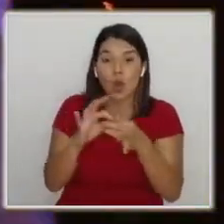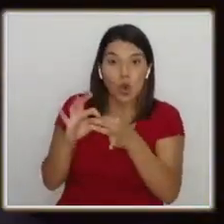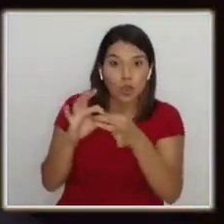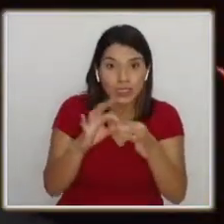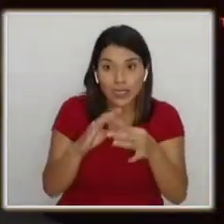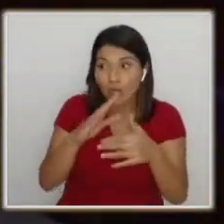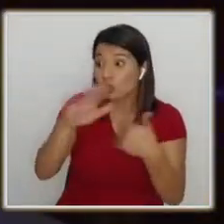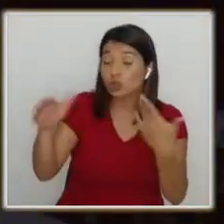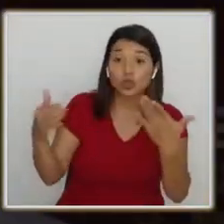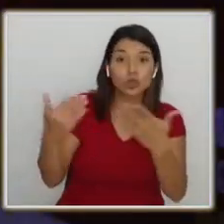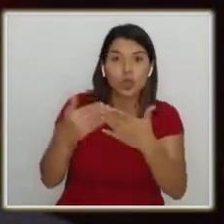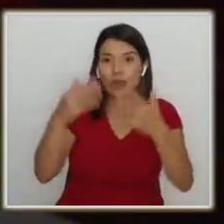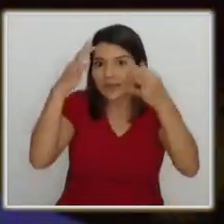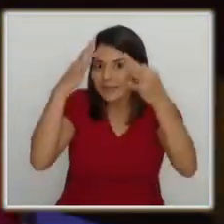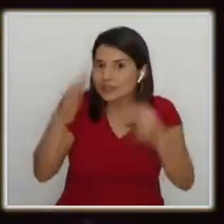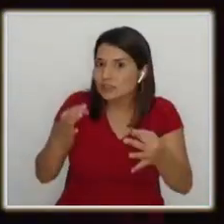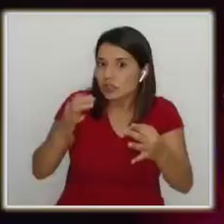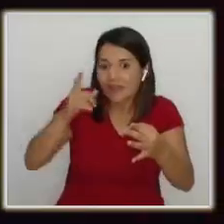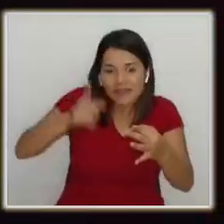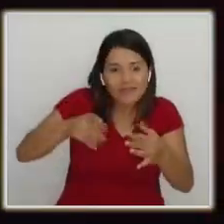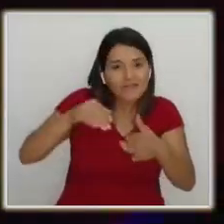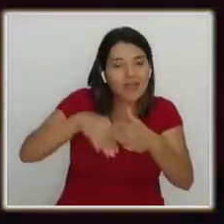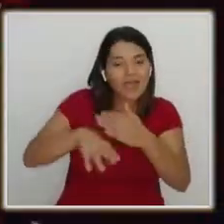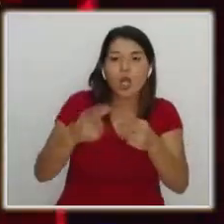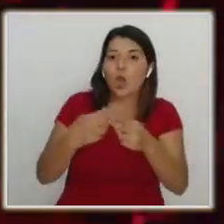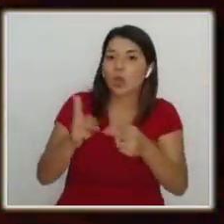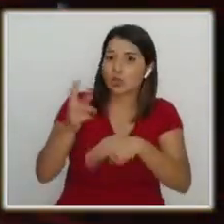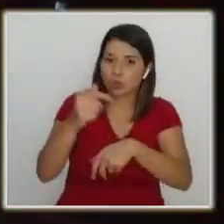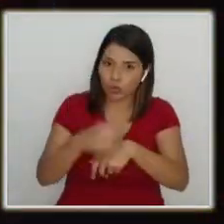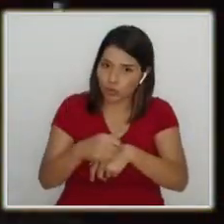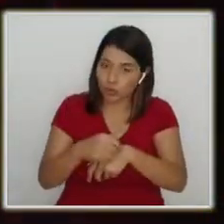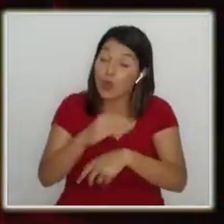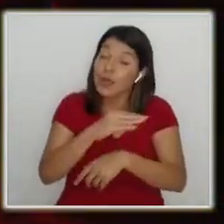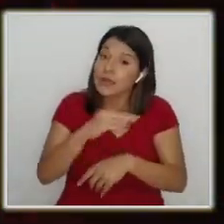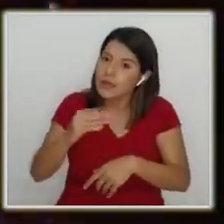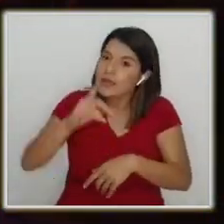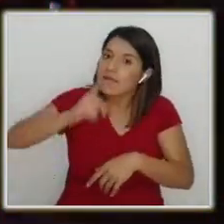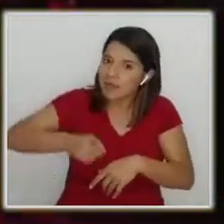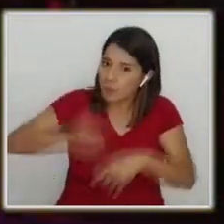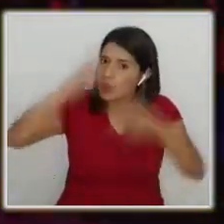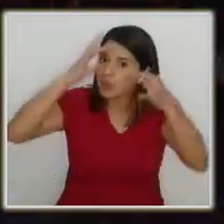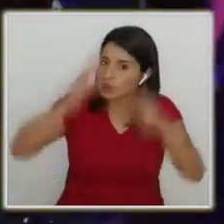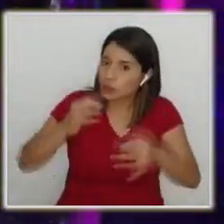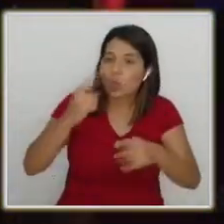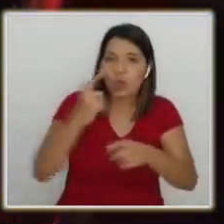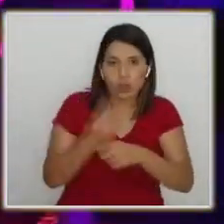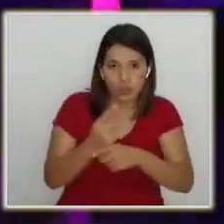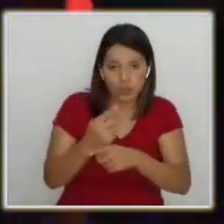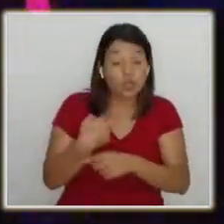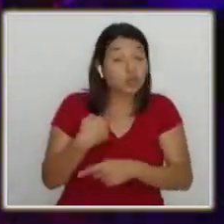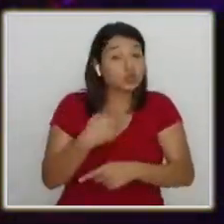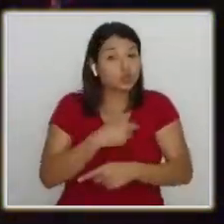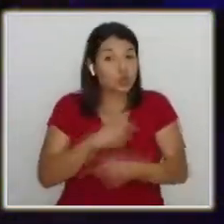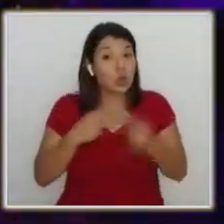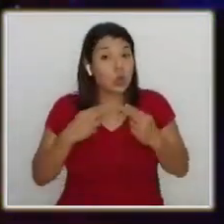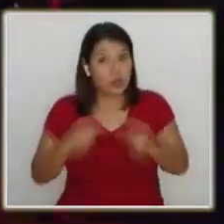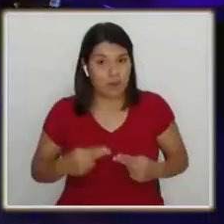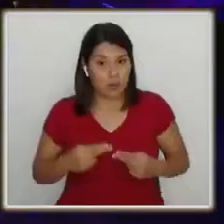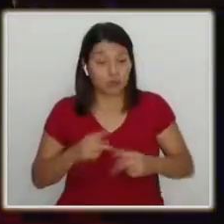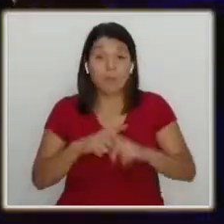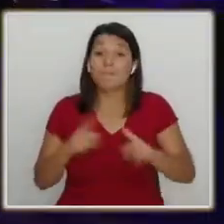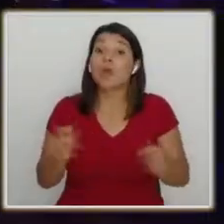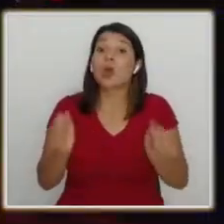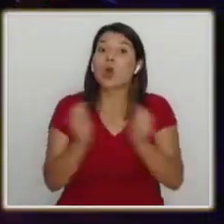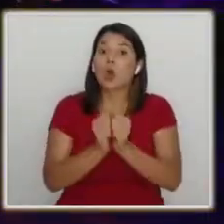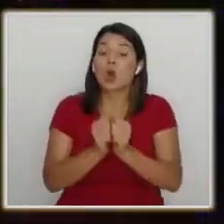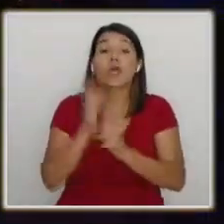en muy poco tiempo y hay que tomar las decisiones correctas. Somos humanos, pero con la experiencia y en lo que trabajamos es